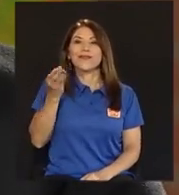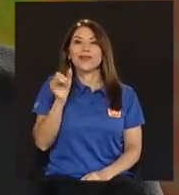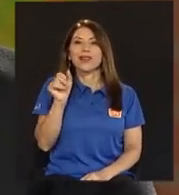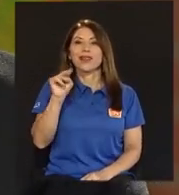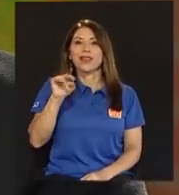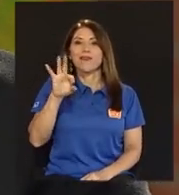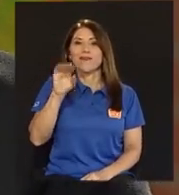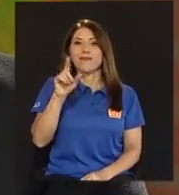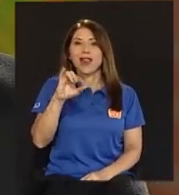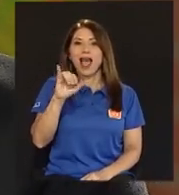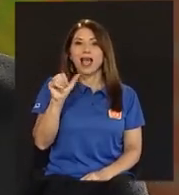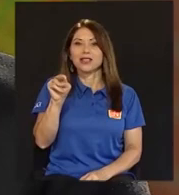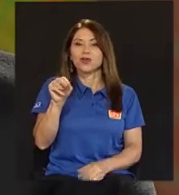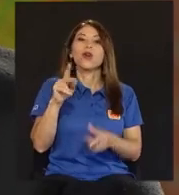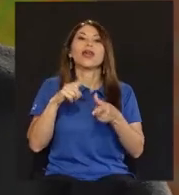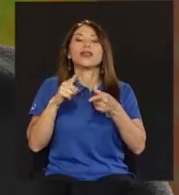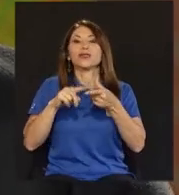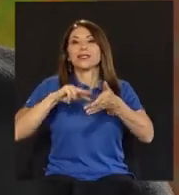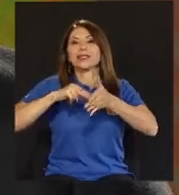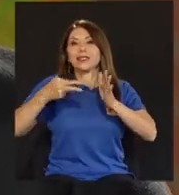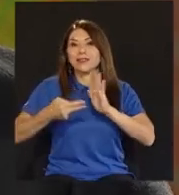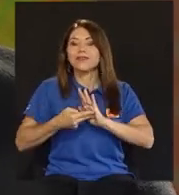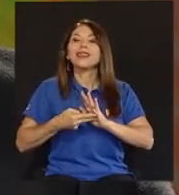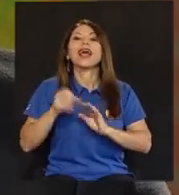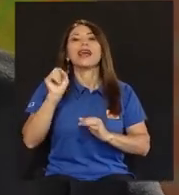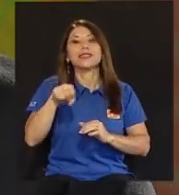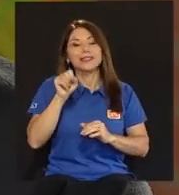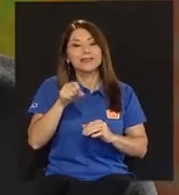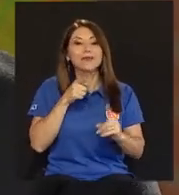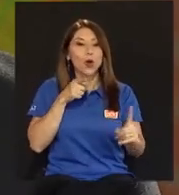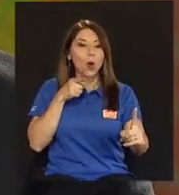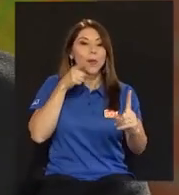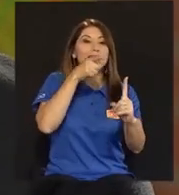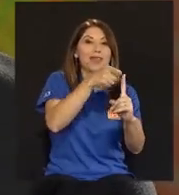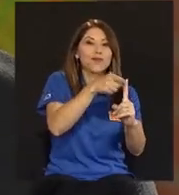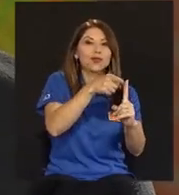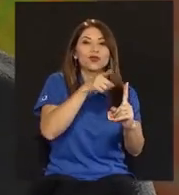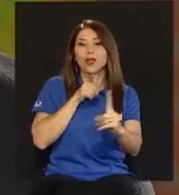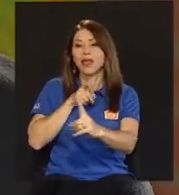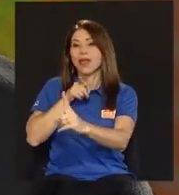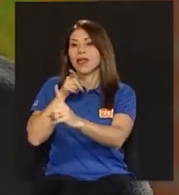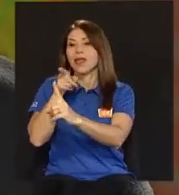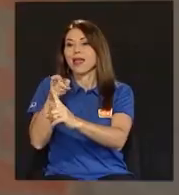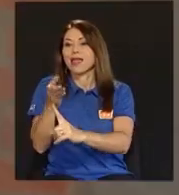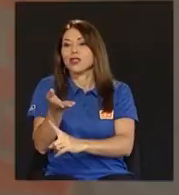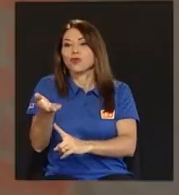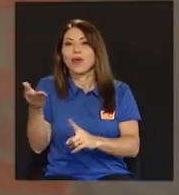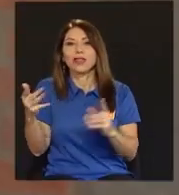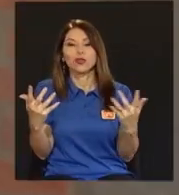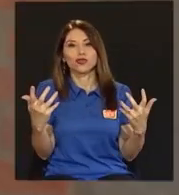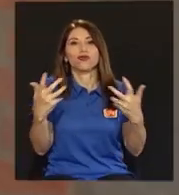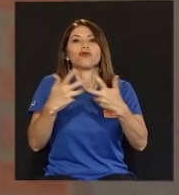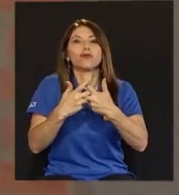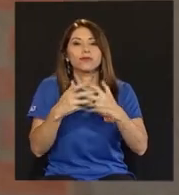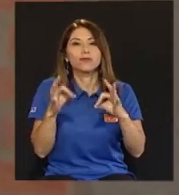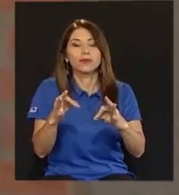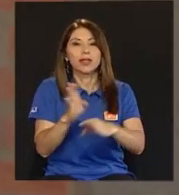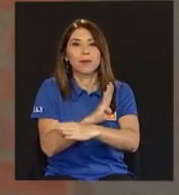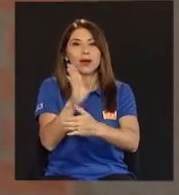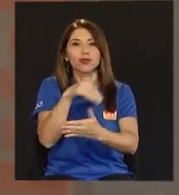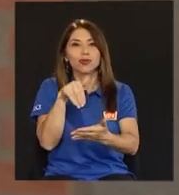una debida correspondencia entre los objetivos y los instrumentos del Banco Central. Claro, y aquí hay un